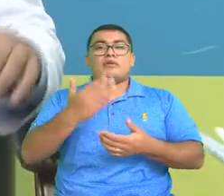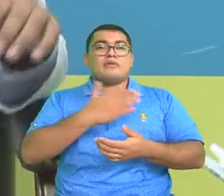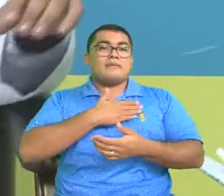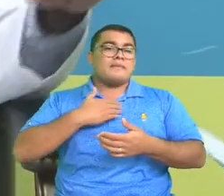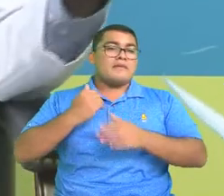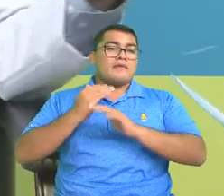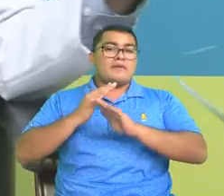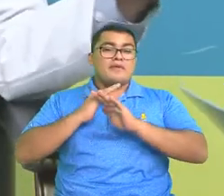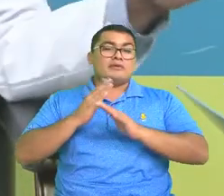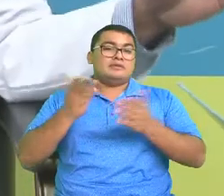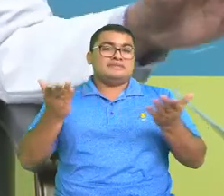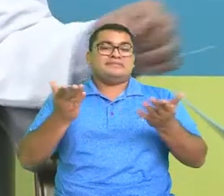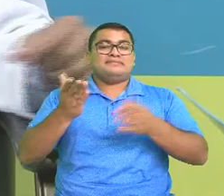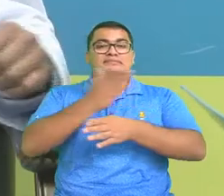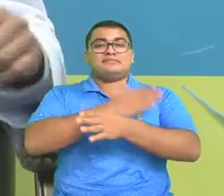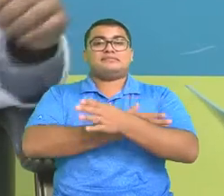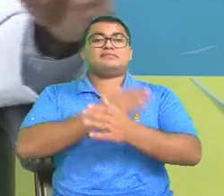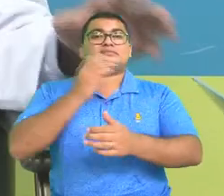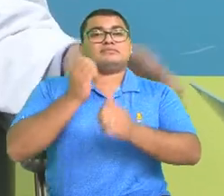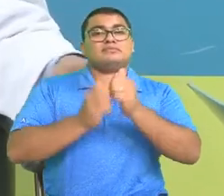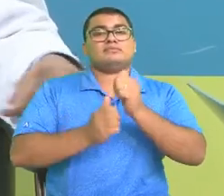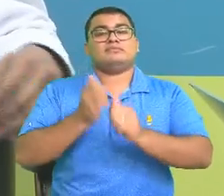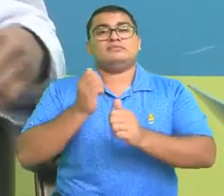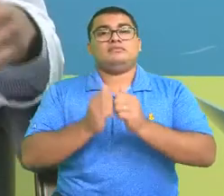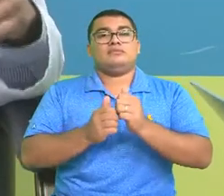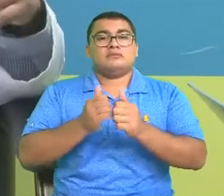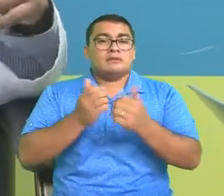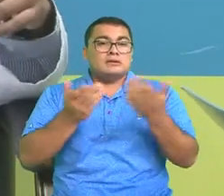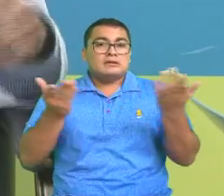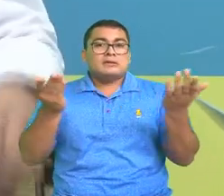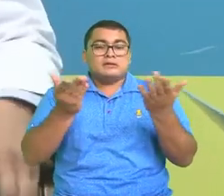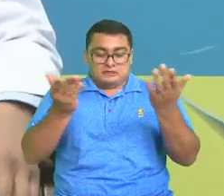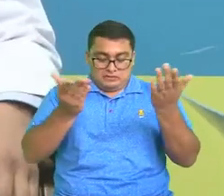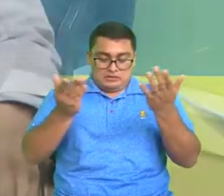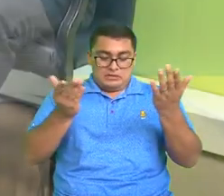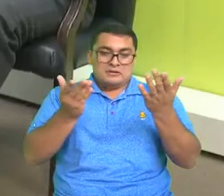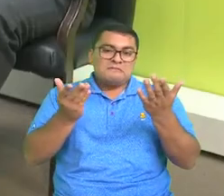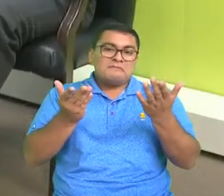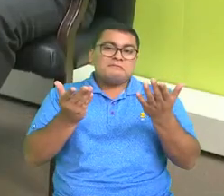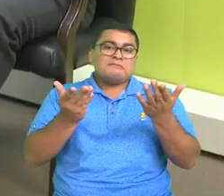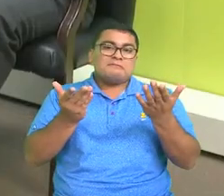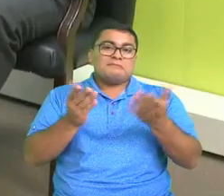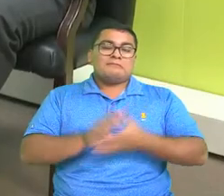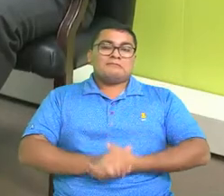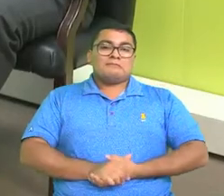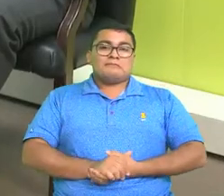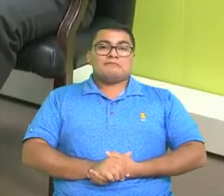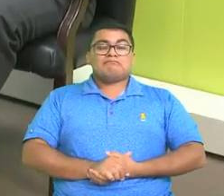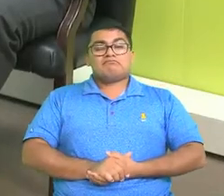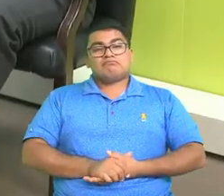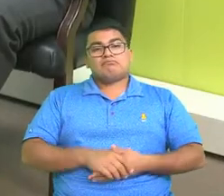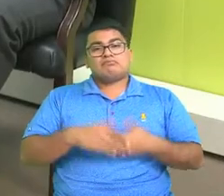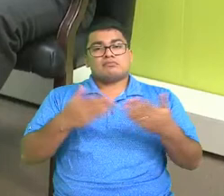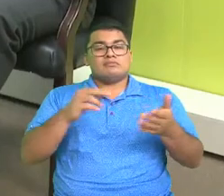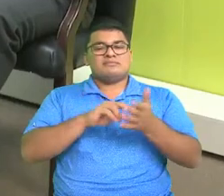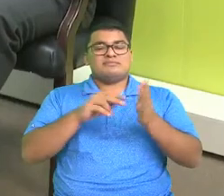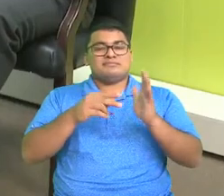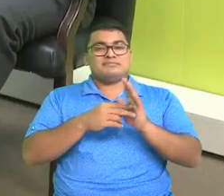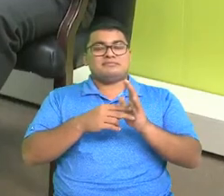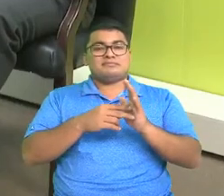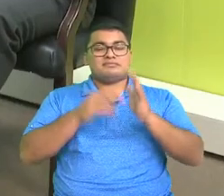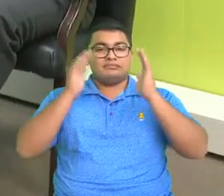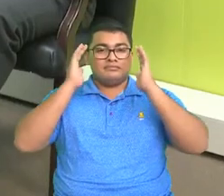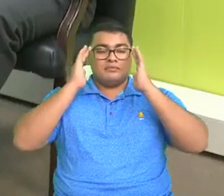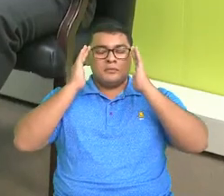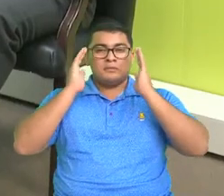ya descartaste problemas de infección. Parasitario. Exactamente. Infeccioso, parasitario. Ya